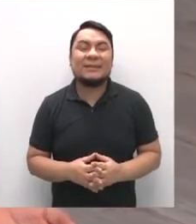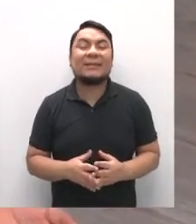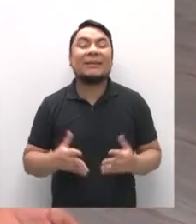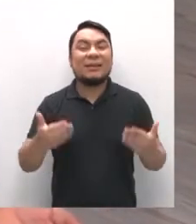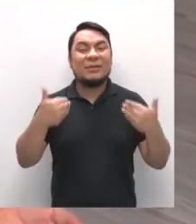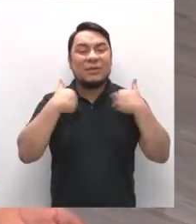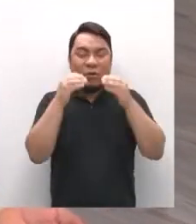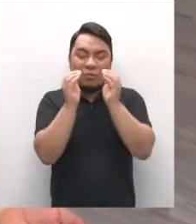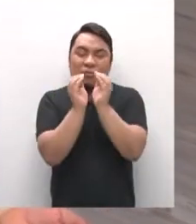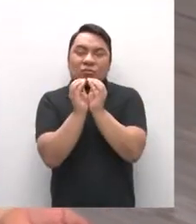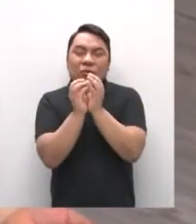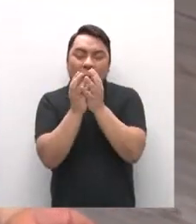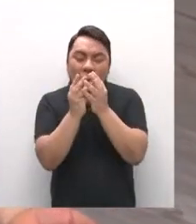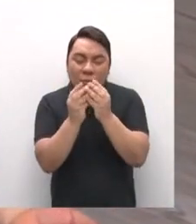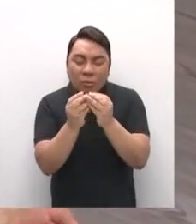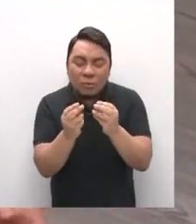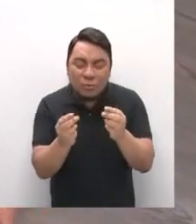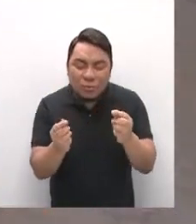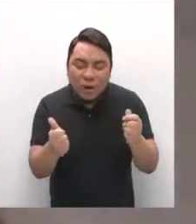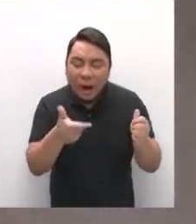Soy un cubito derretido.